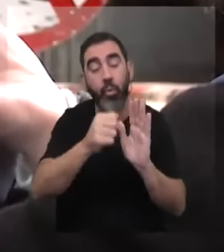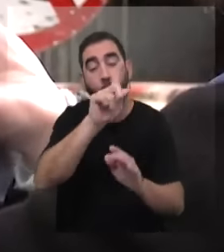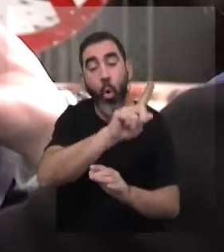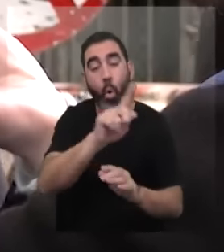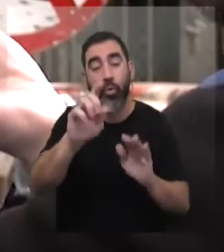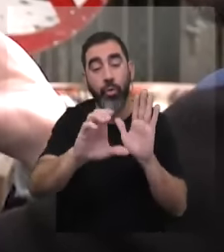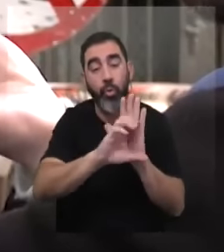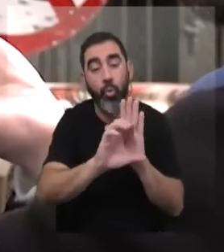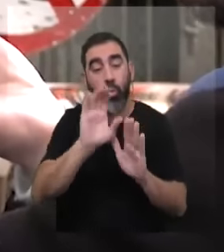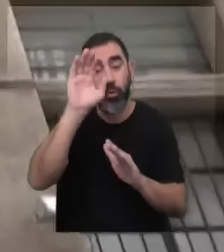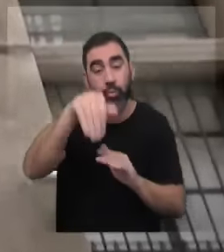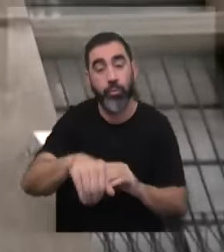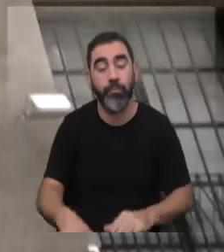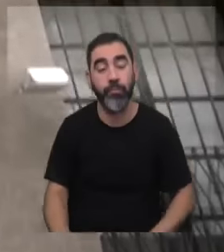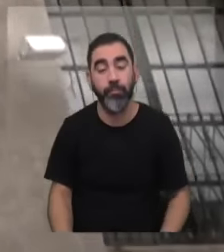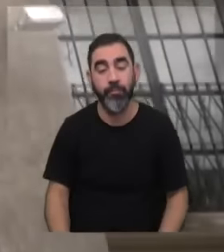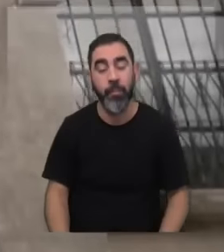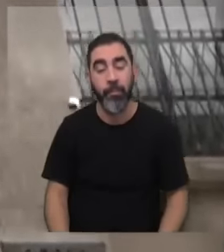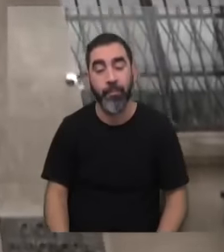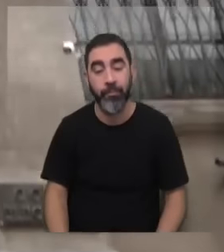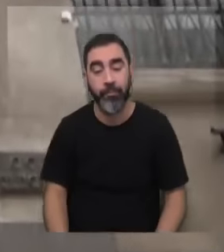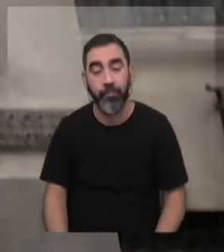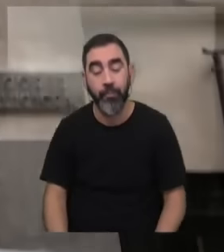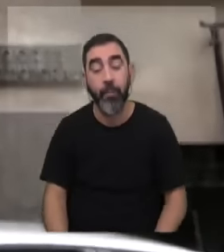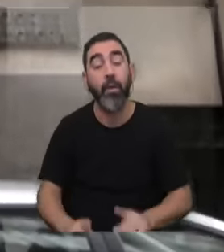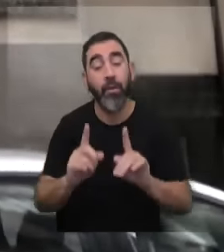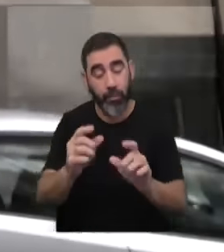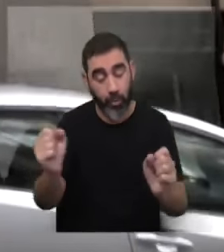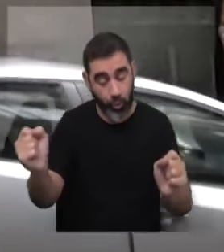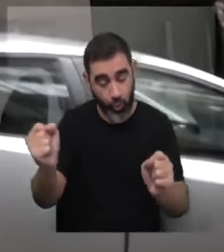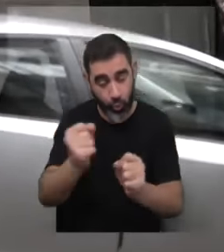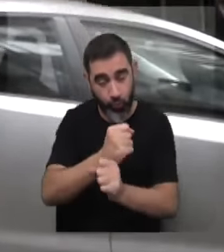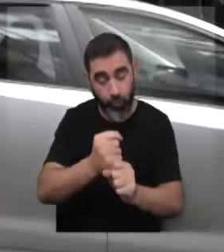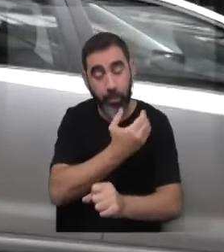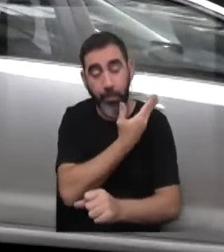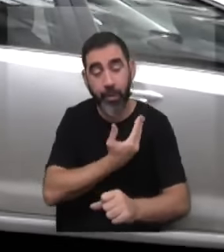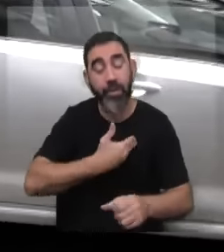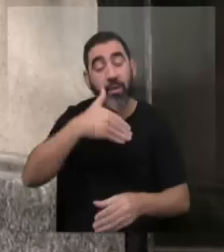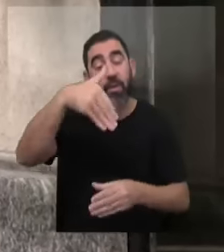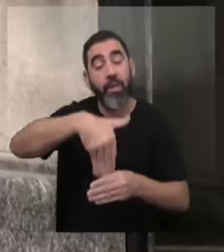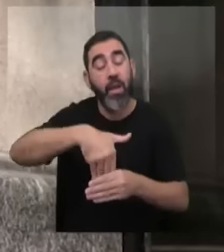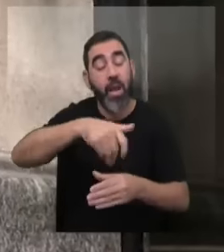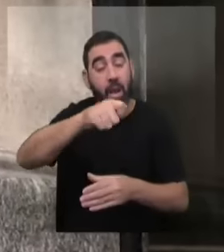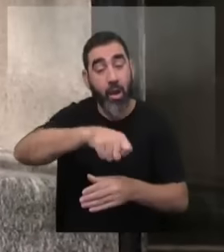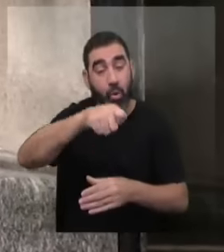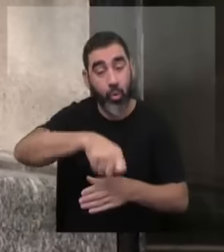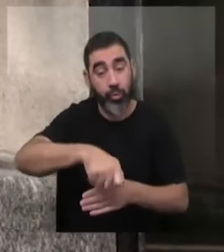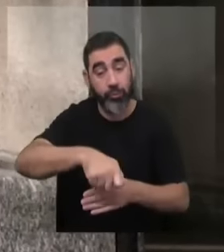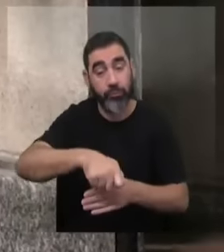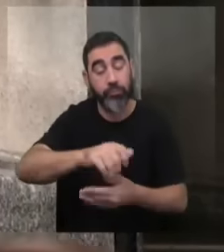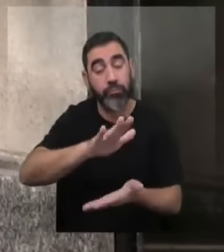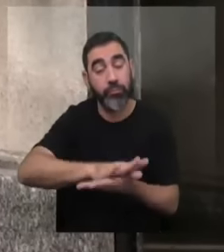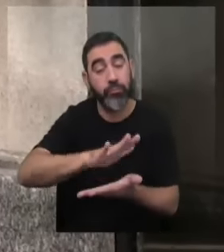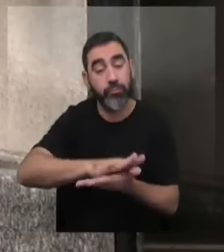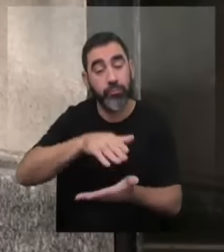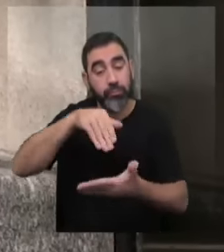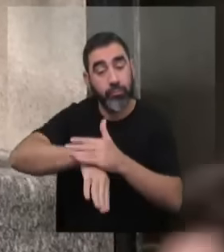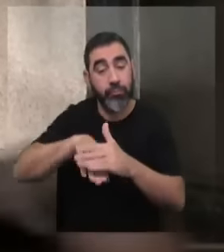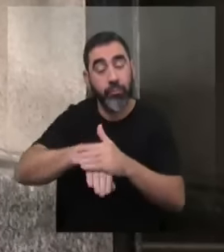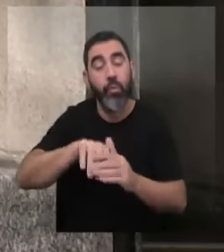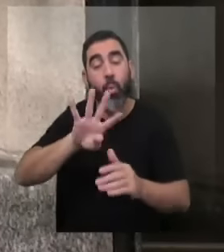la Constitución de la República eh también lo confirmó el presidente de la corte electoral que van a imprimirse 4